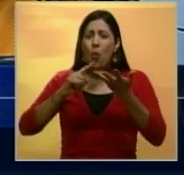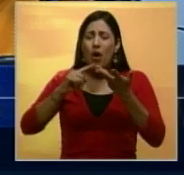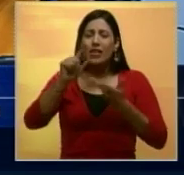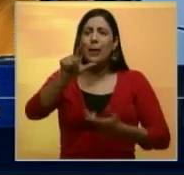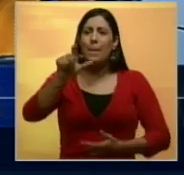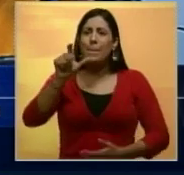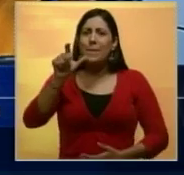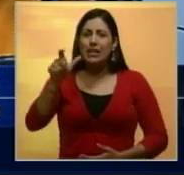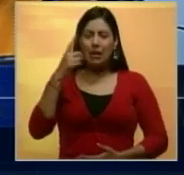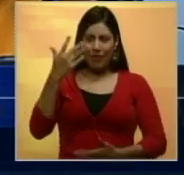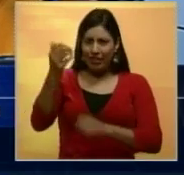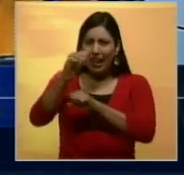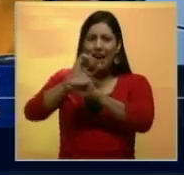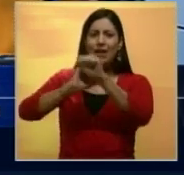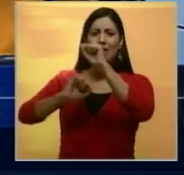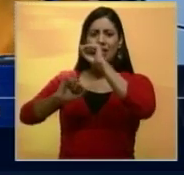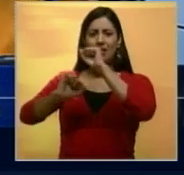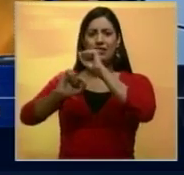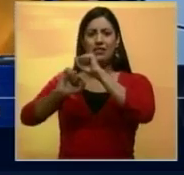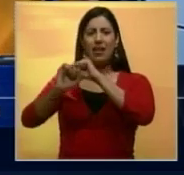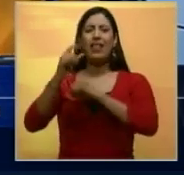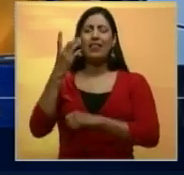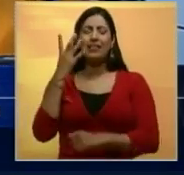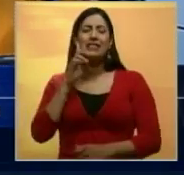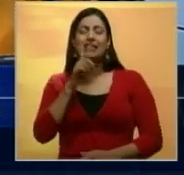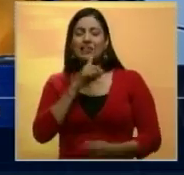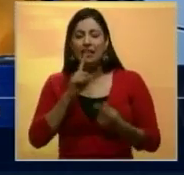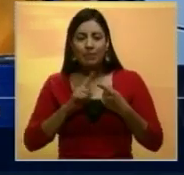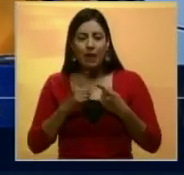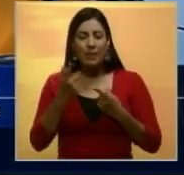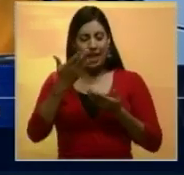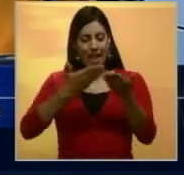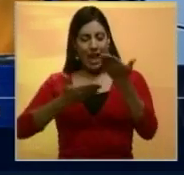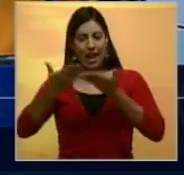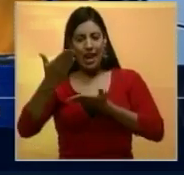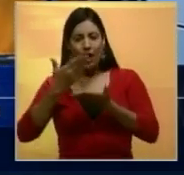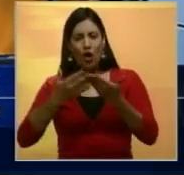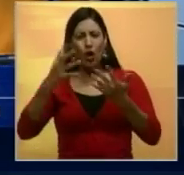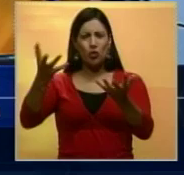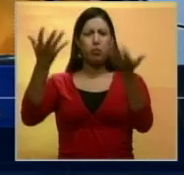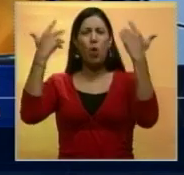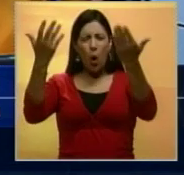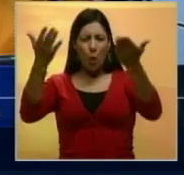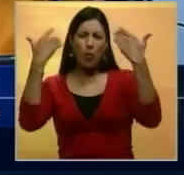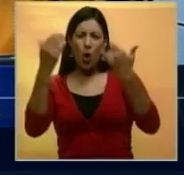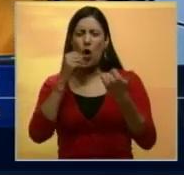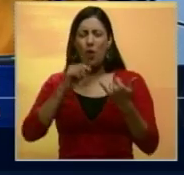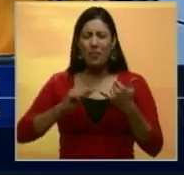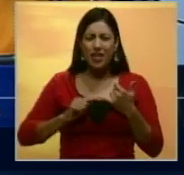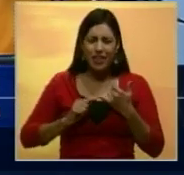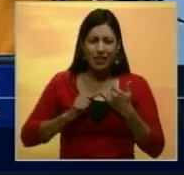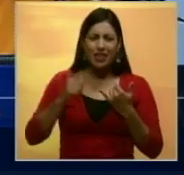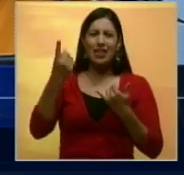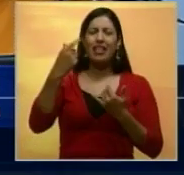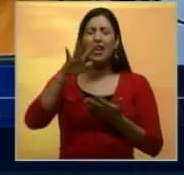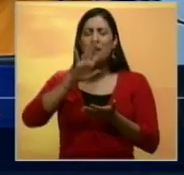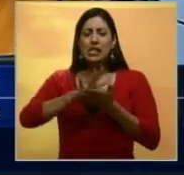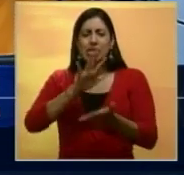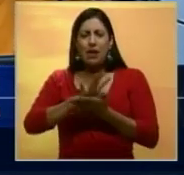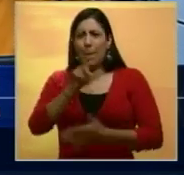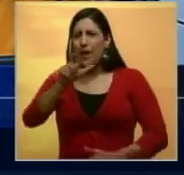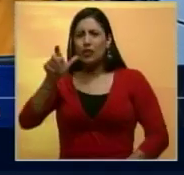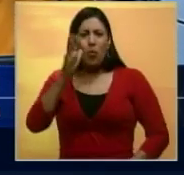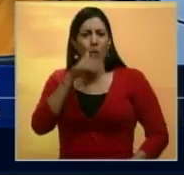hubiese podido evitar en términos de los negocios que fueron saqueados, la intranquilidad que